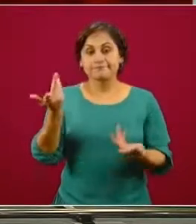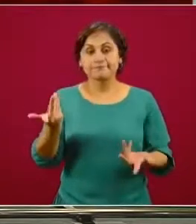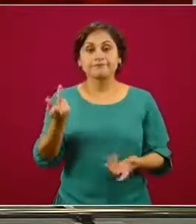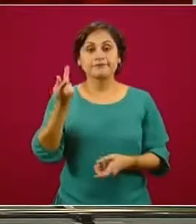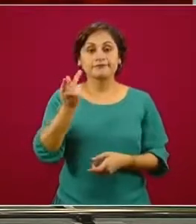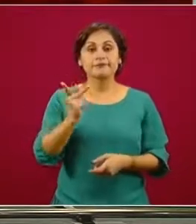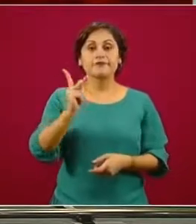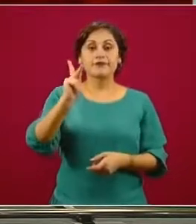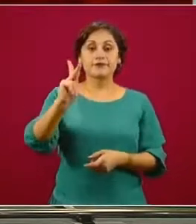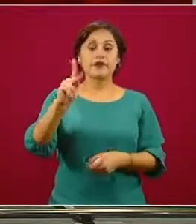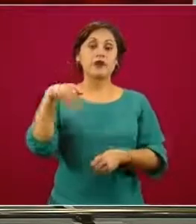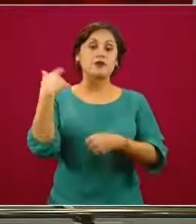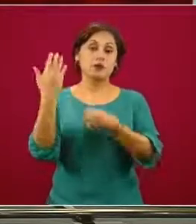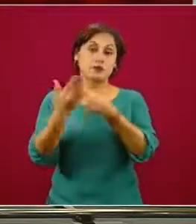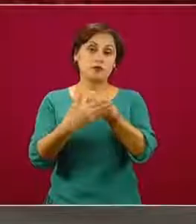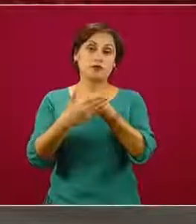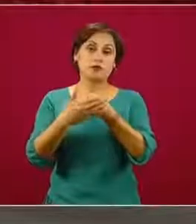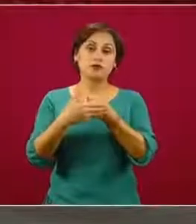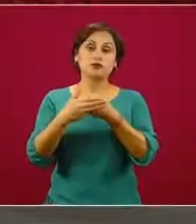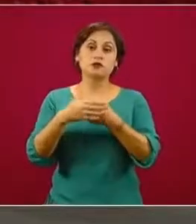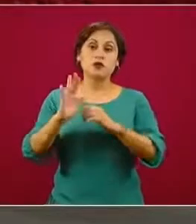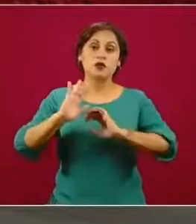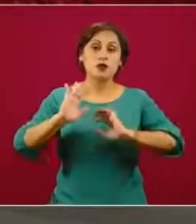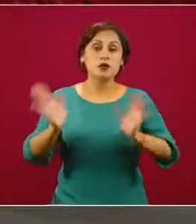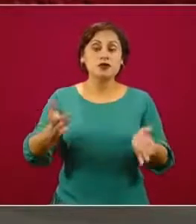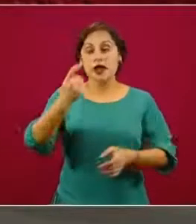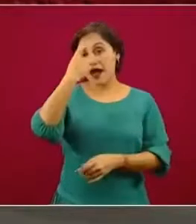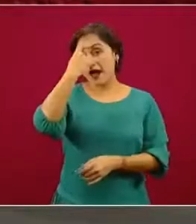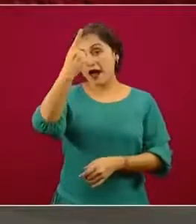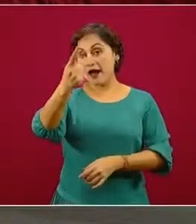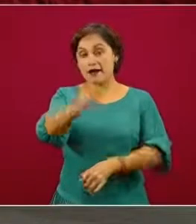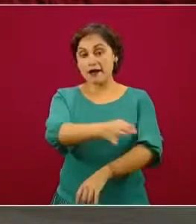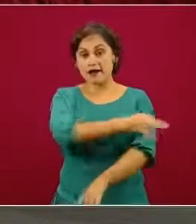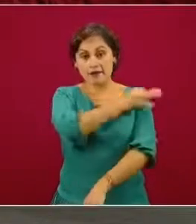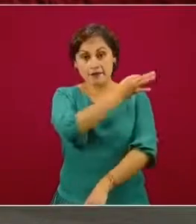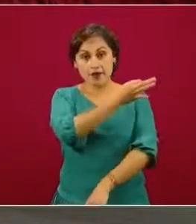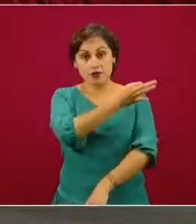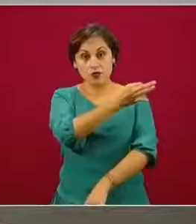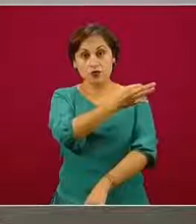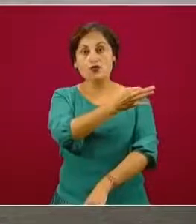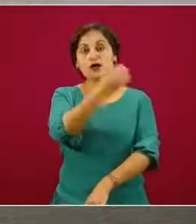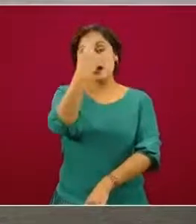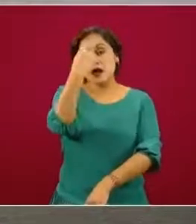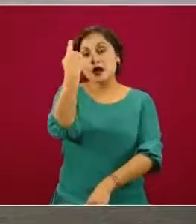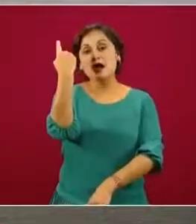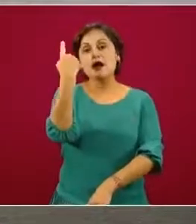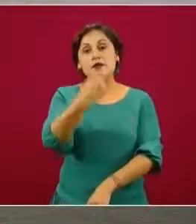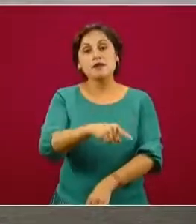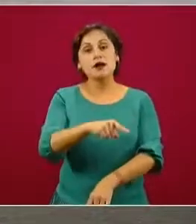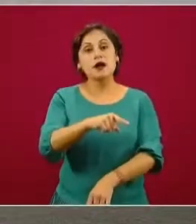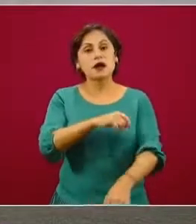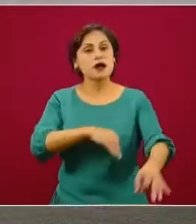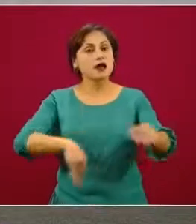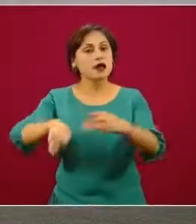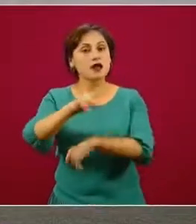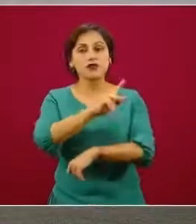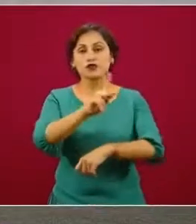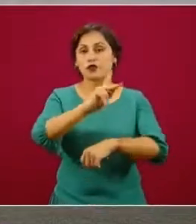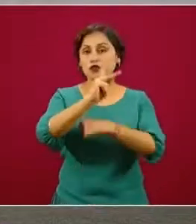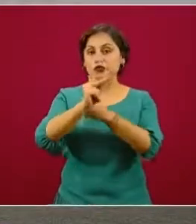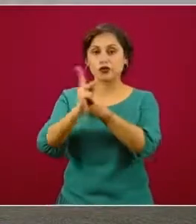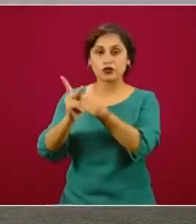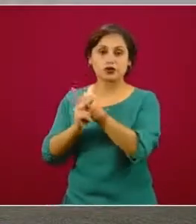cuando logremos tener una vacuna, que la vacuna alcance para producirla para todos los países que la